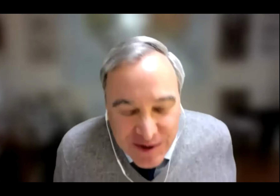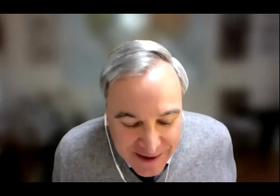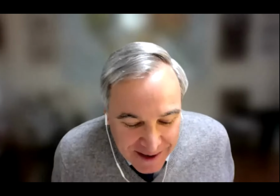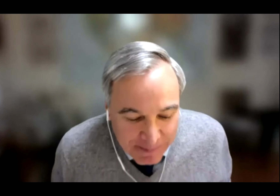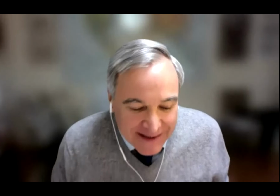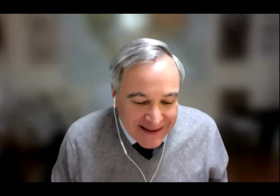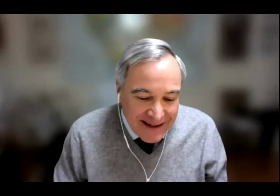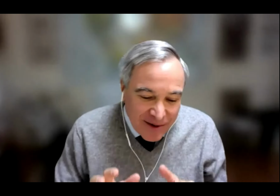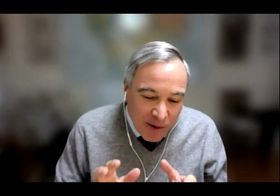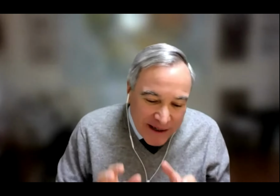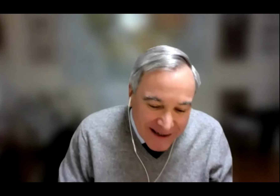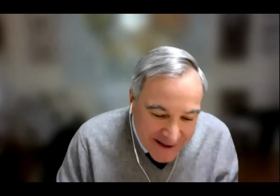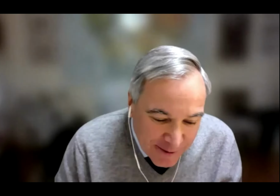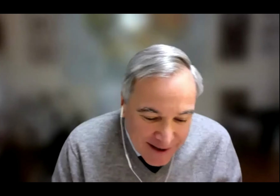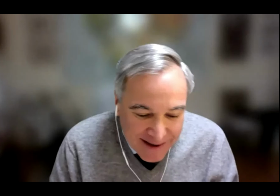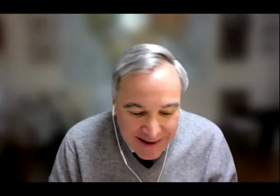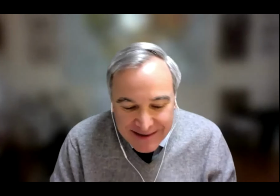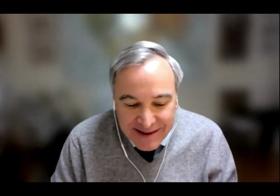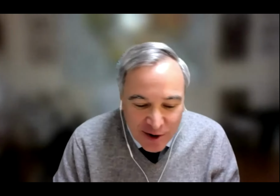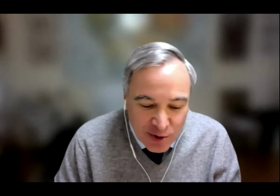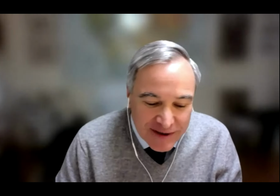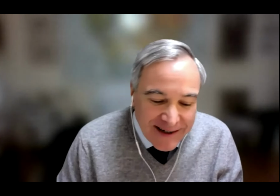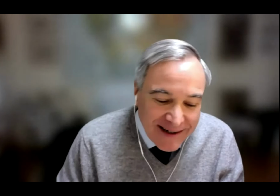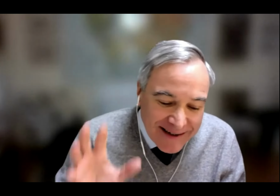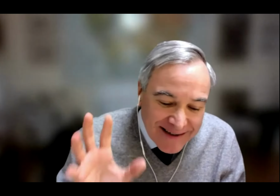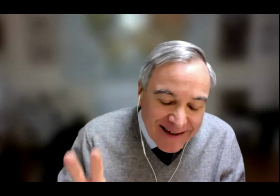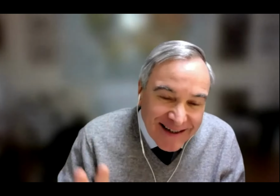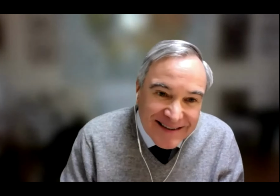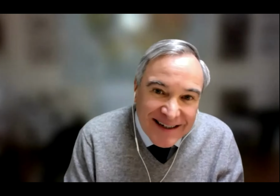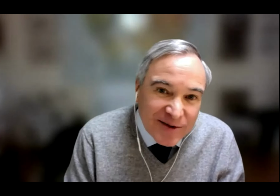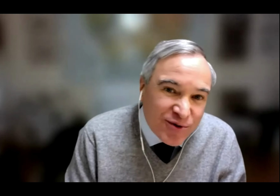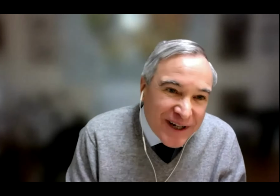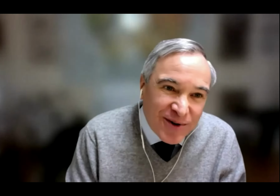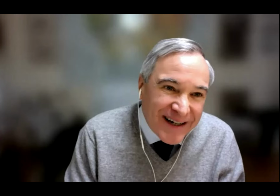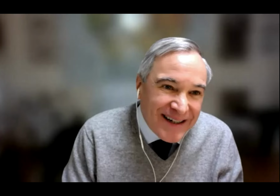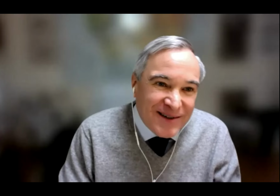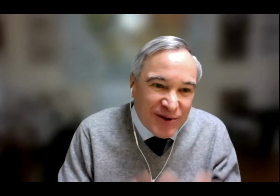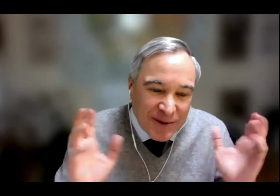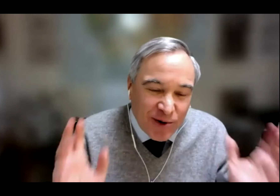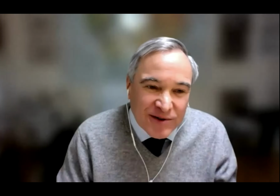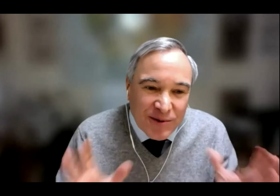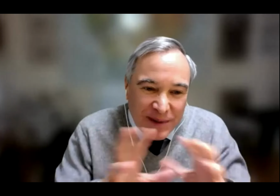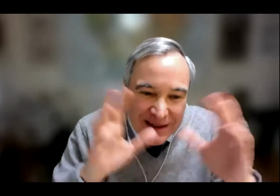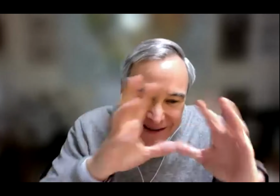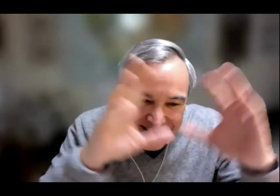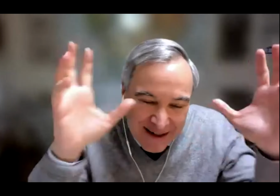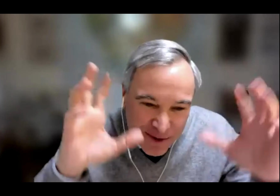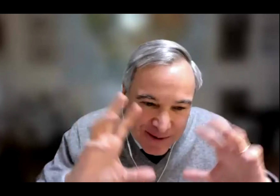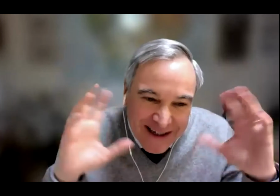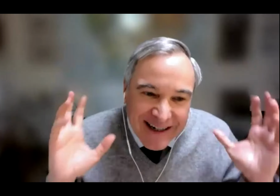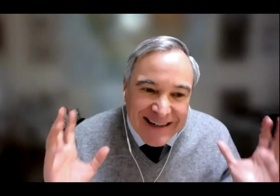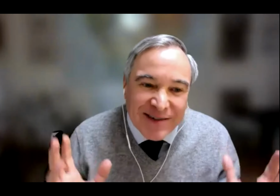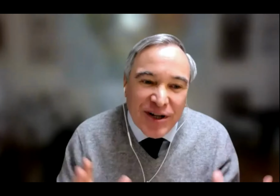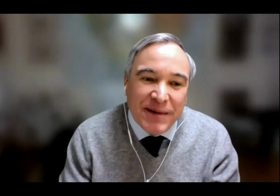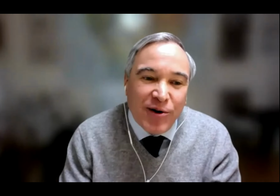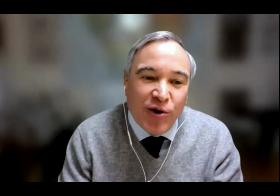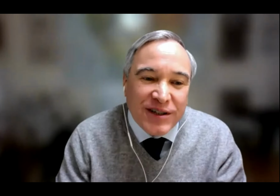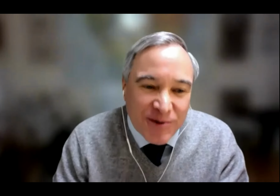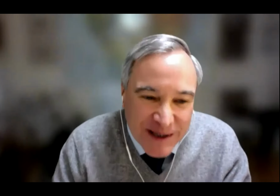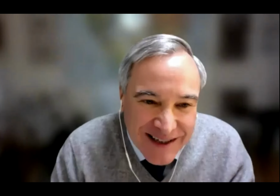Uno, sí, en la parte operativa ha estado toda esa excelencia usando la gente con las mejores, digamos que viene la gente